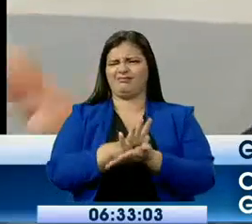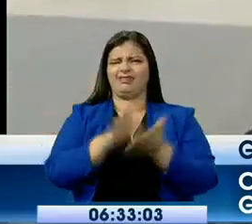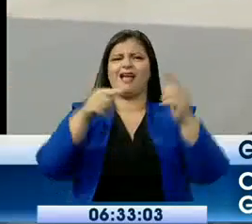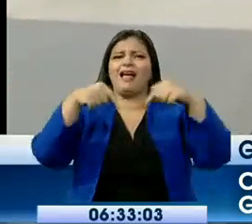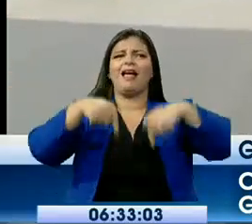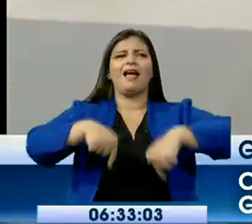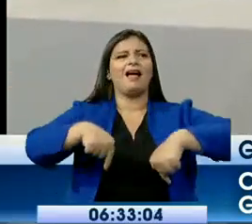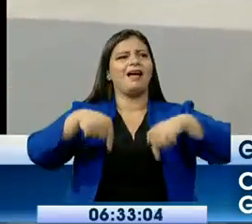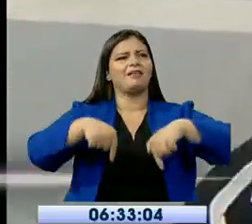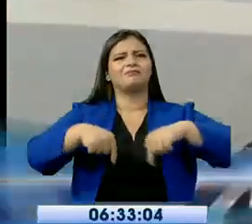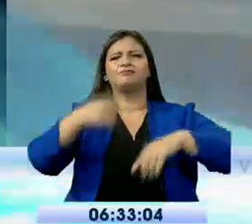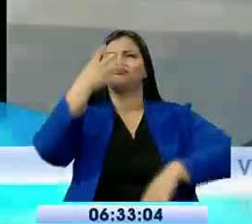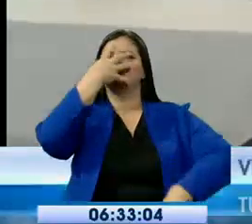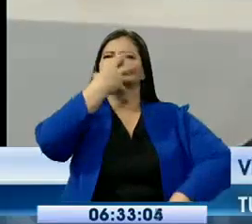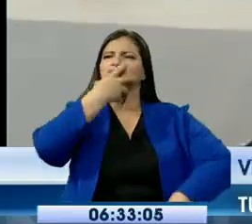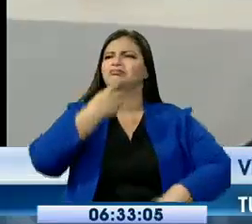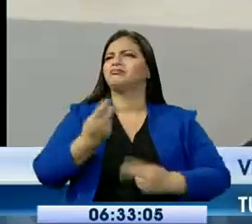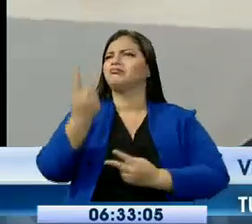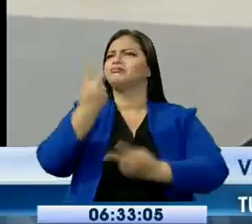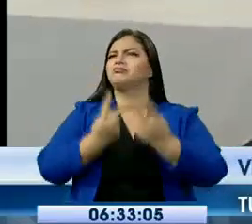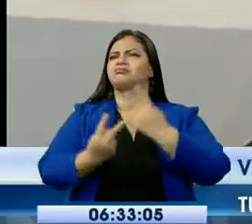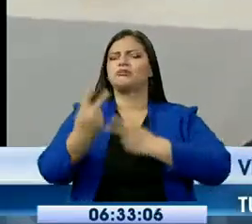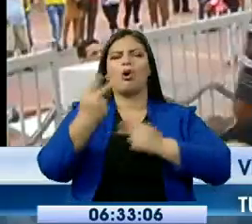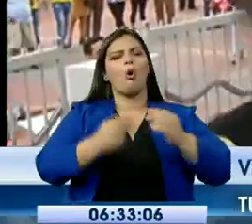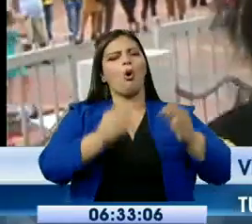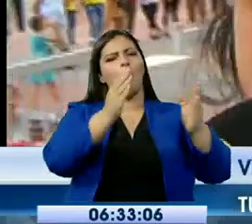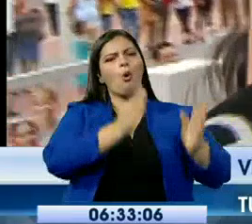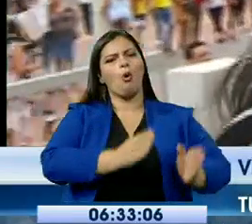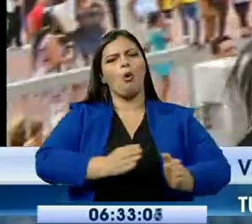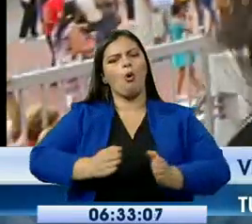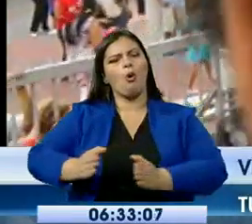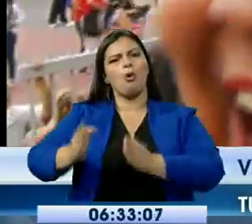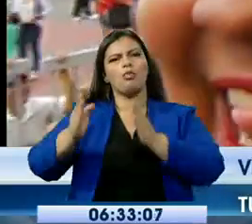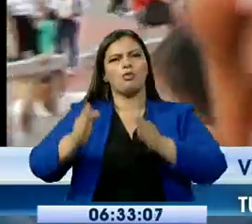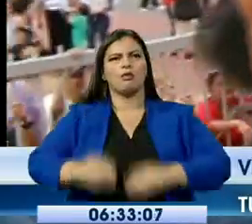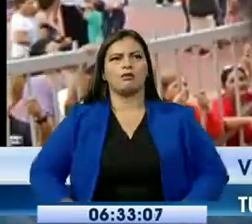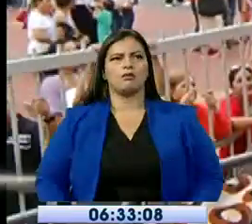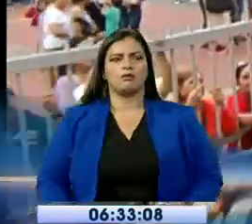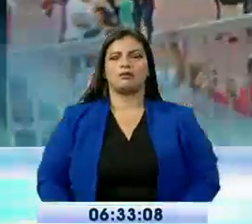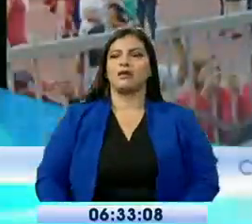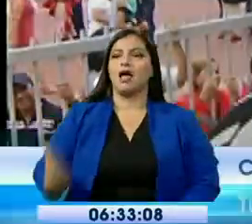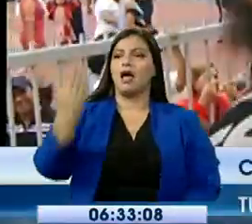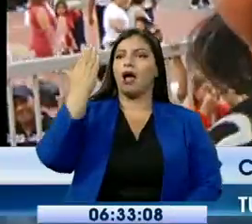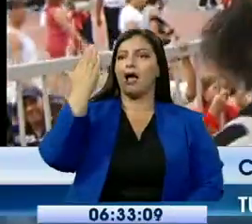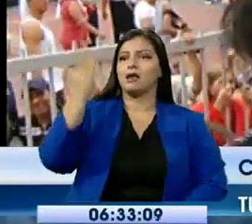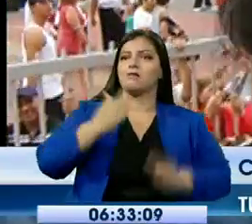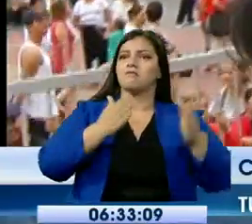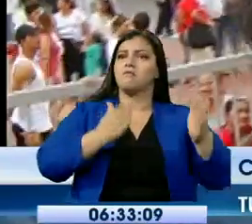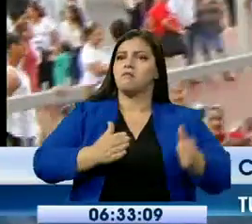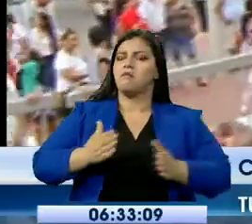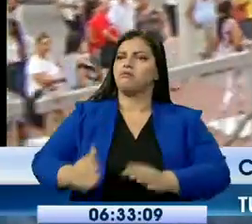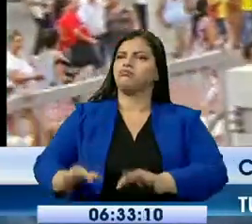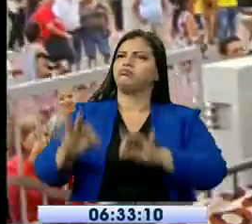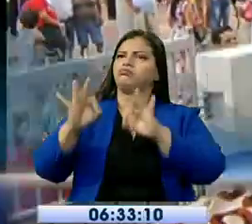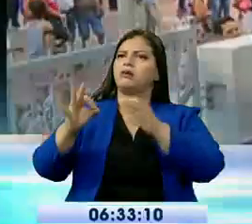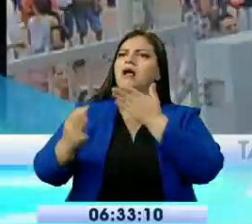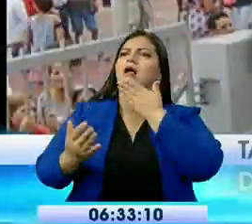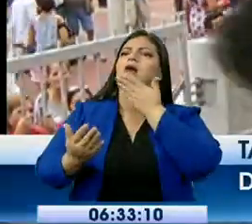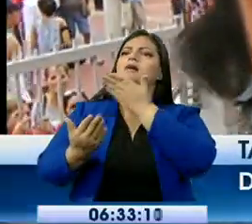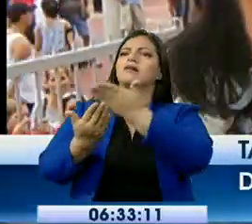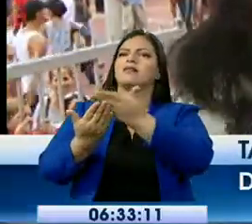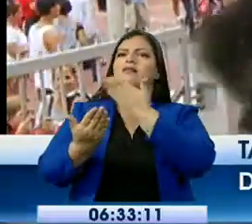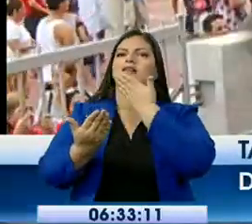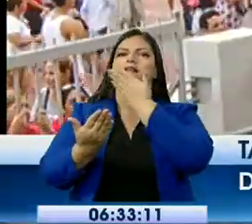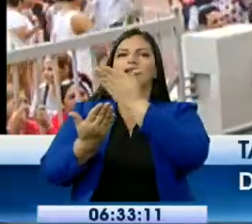tranquilo todo ordenado. Gracias a mi alcalde, Jaime Nebot, que hace posible que